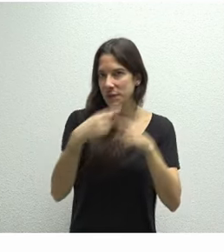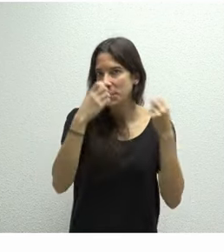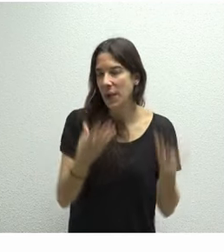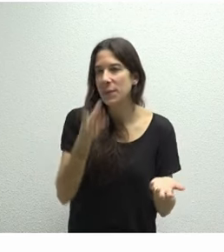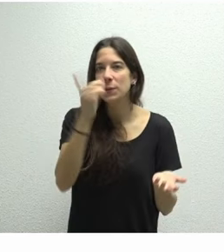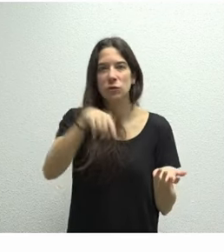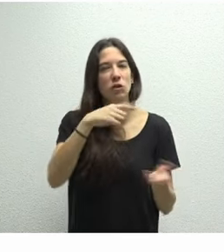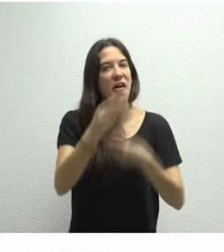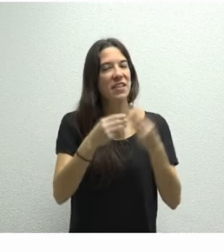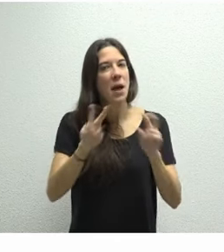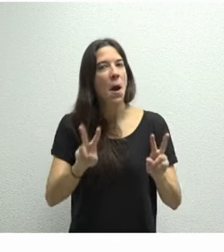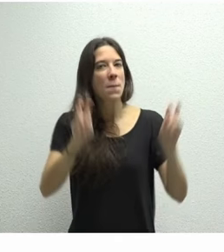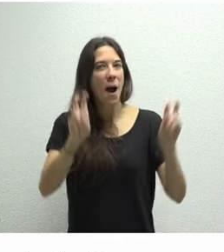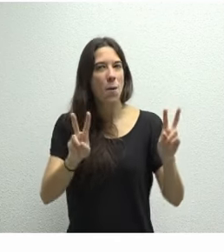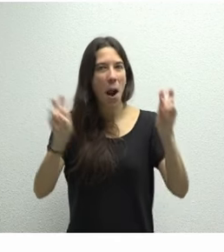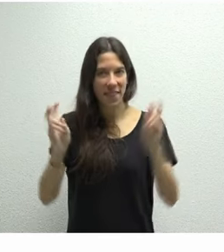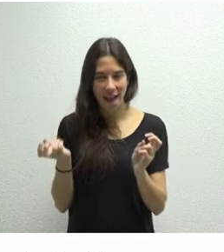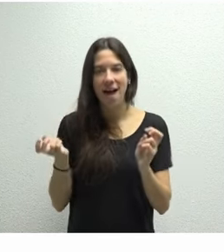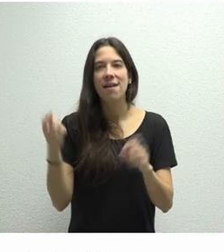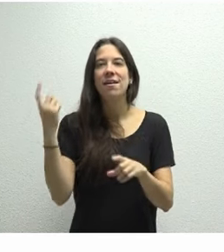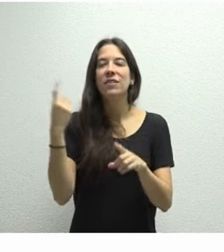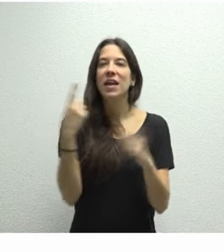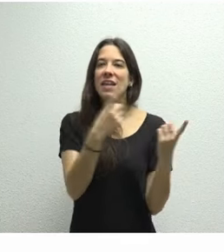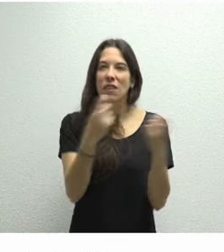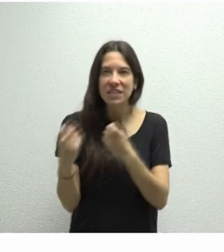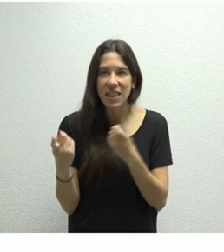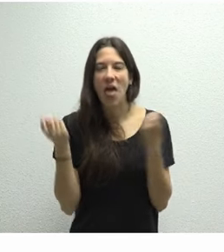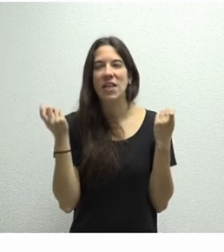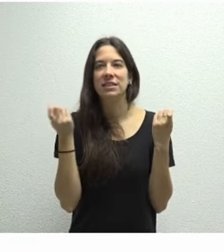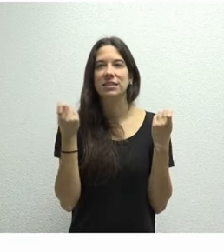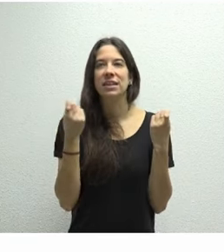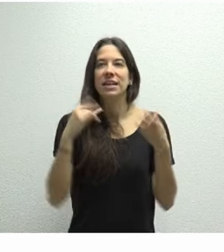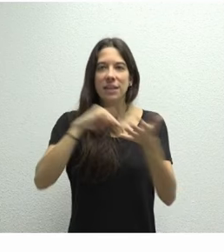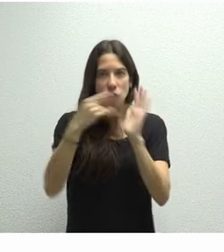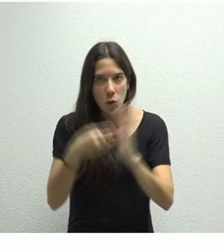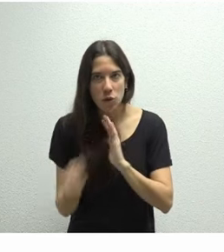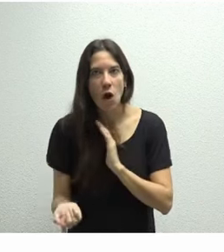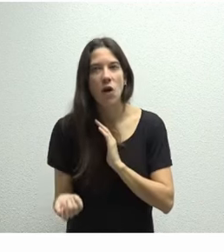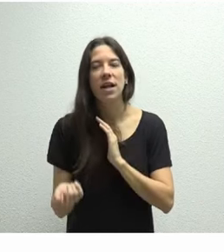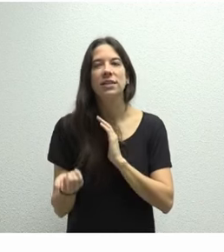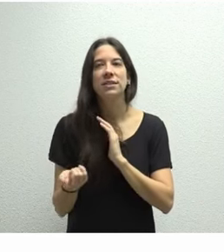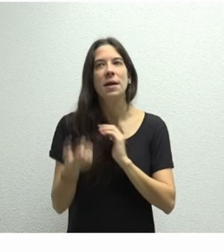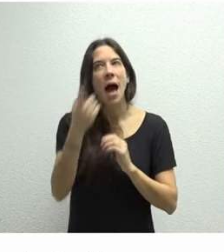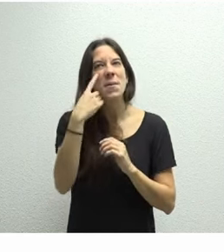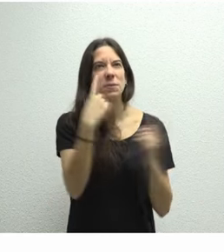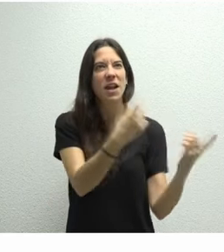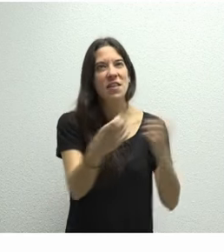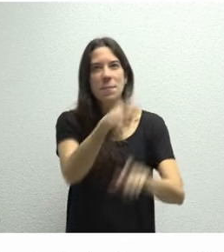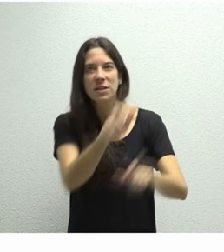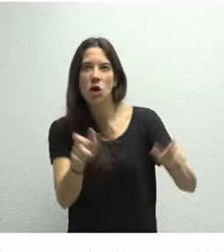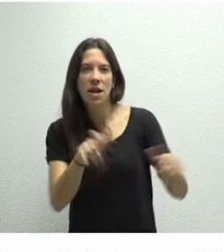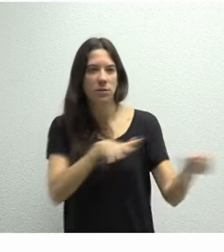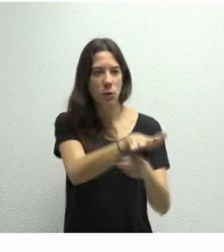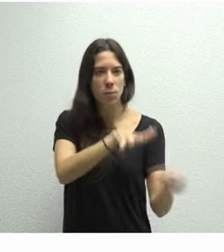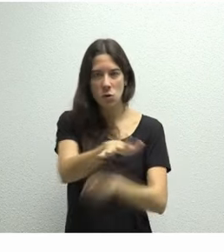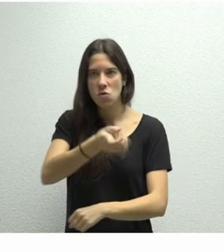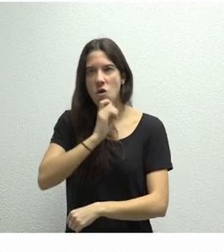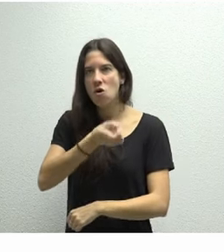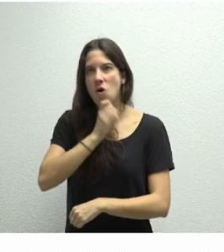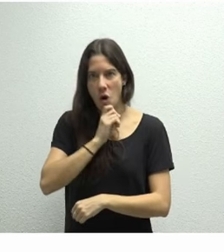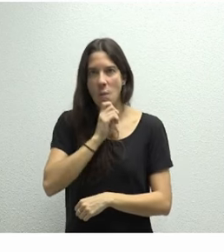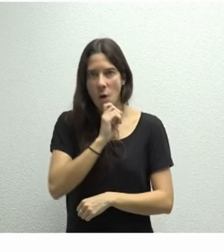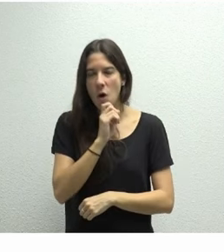vanguardia de los de las necesidades de las soluciones a las necesidades de de las personas con